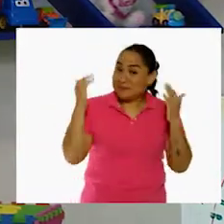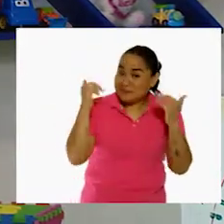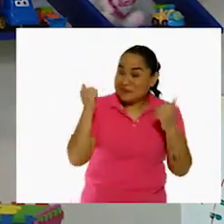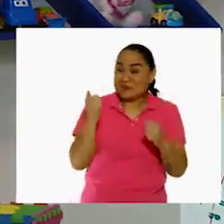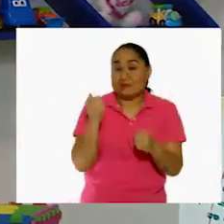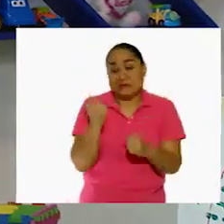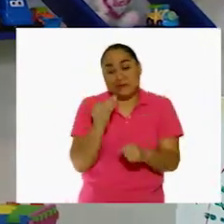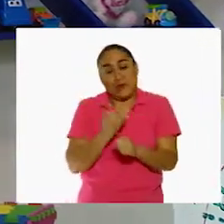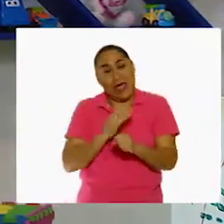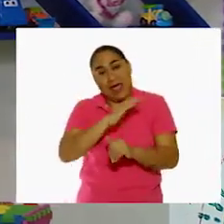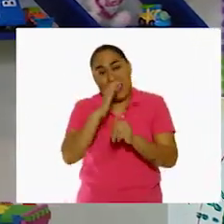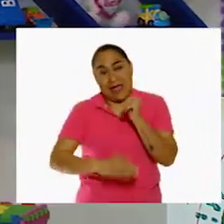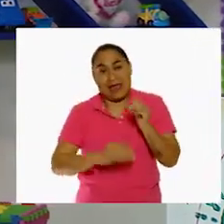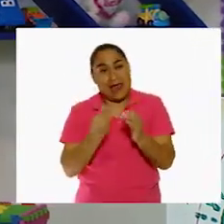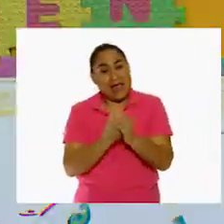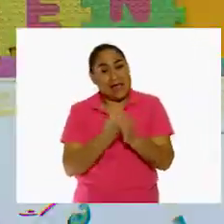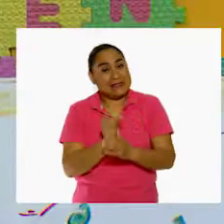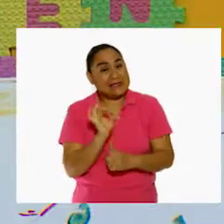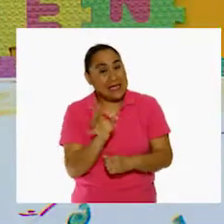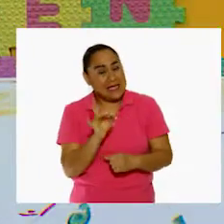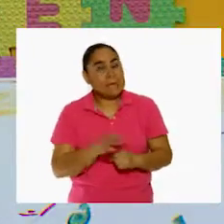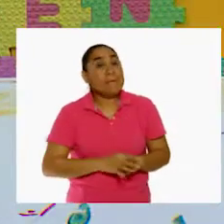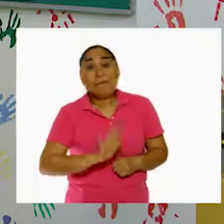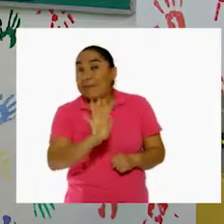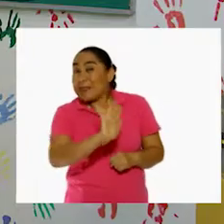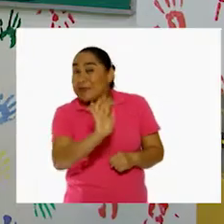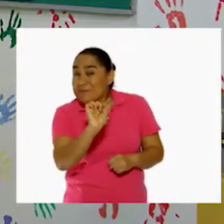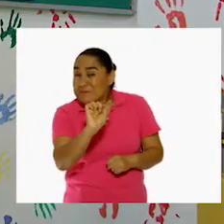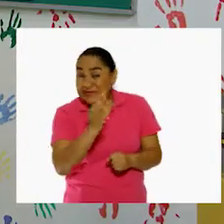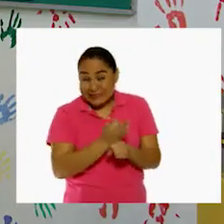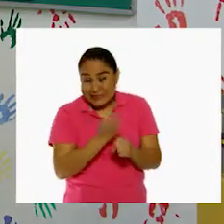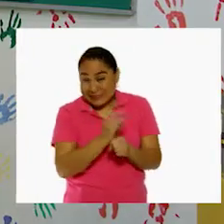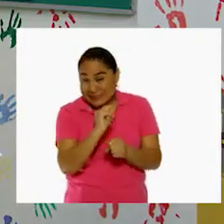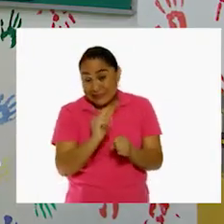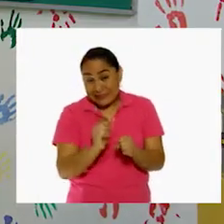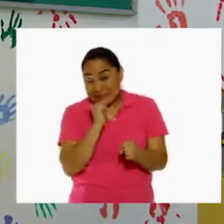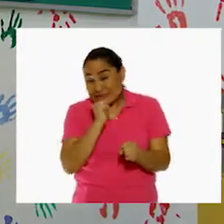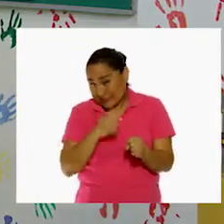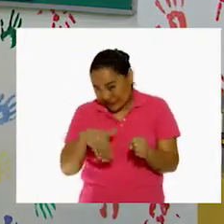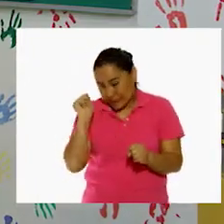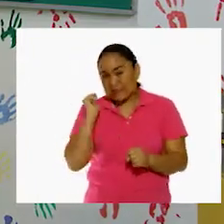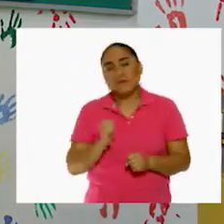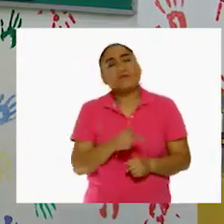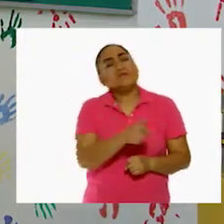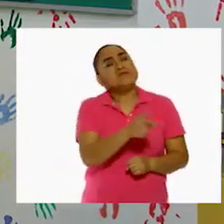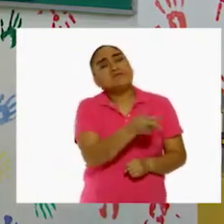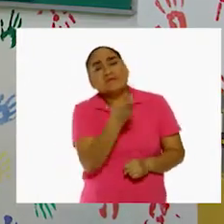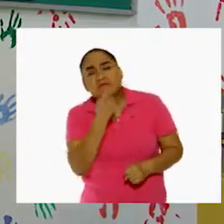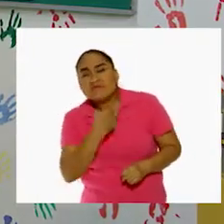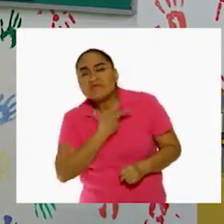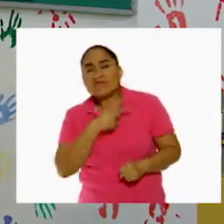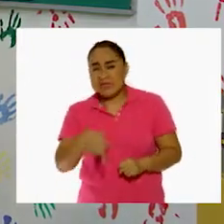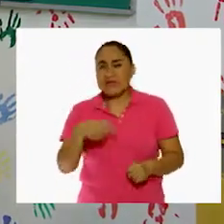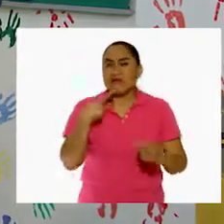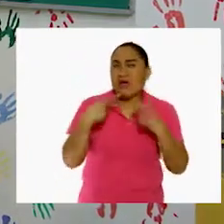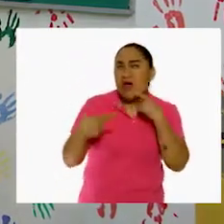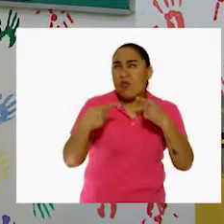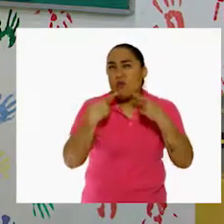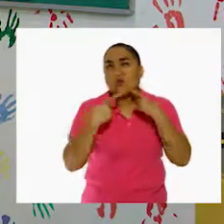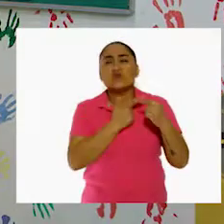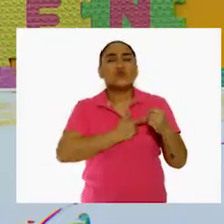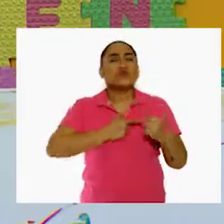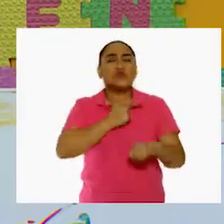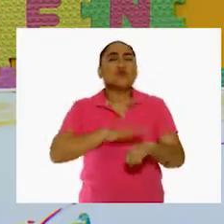ya a su fin. Oigan. Pero antes de irnos, dígame, ¿qué les llamó más la atención de este diálogo? Bueno, a mí